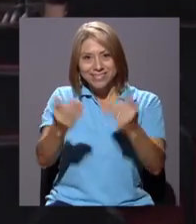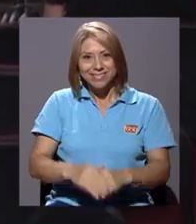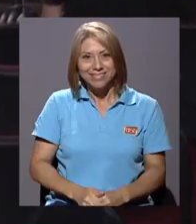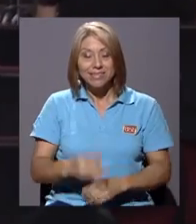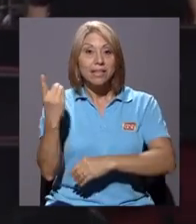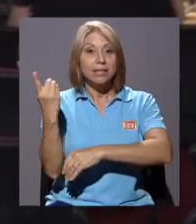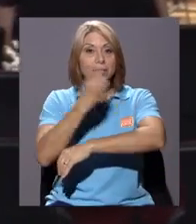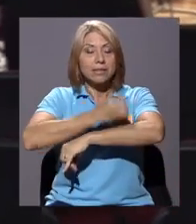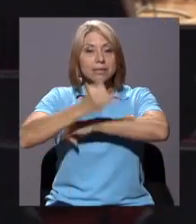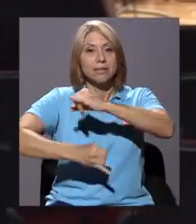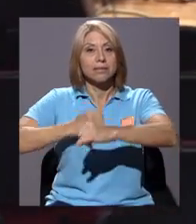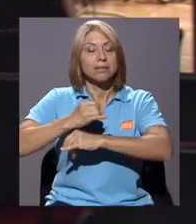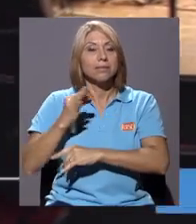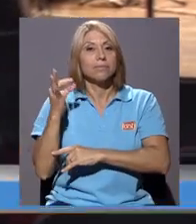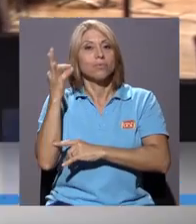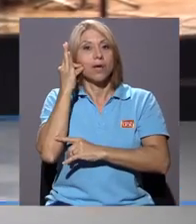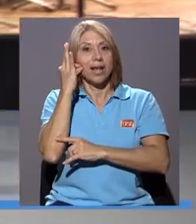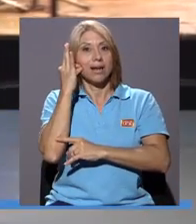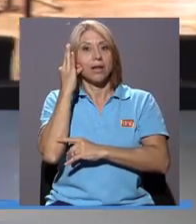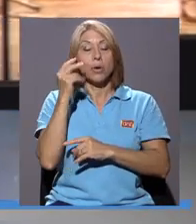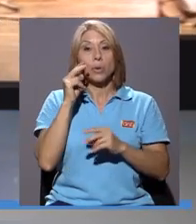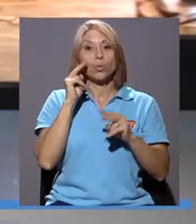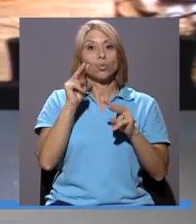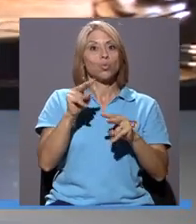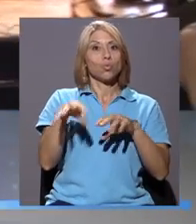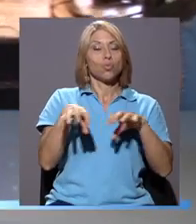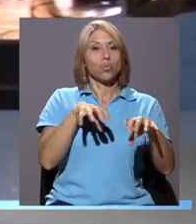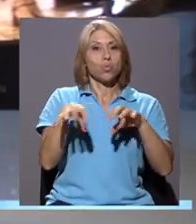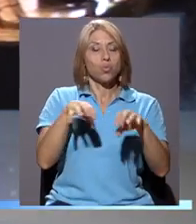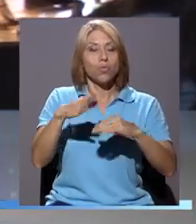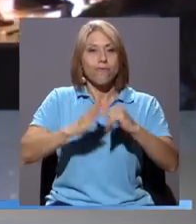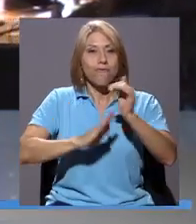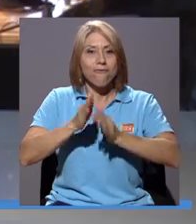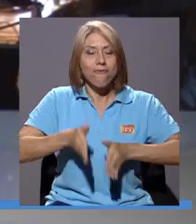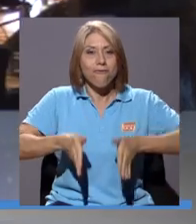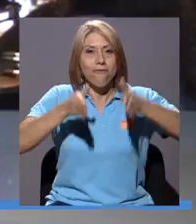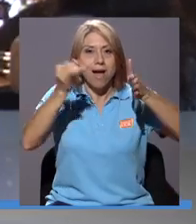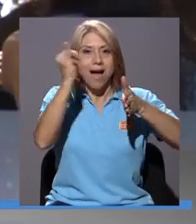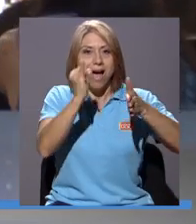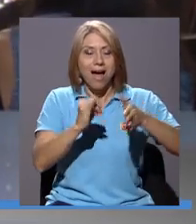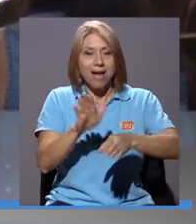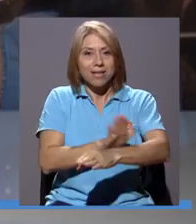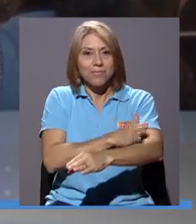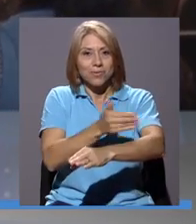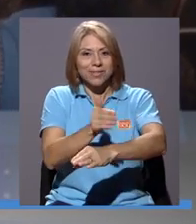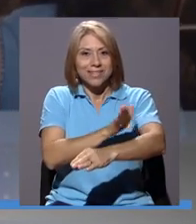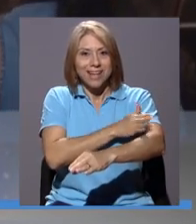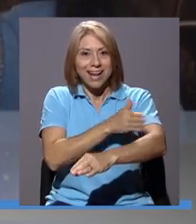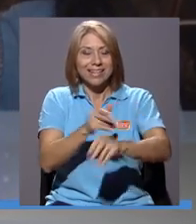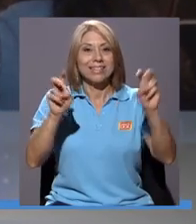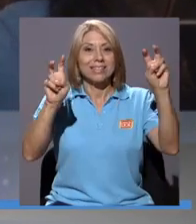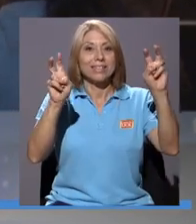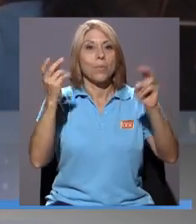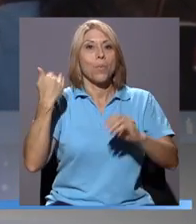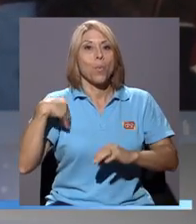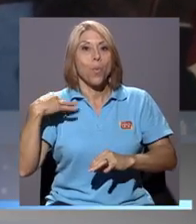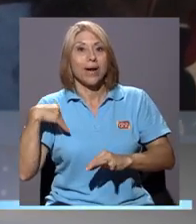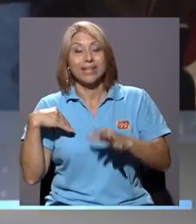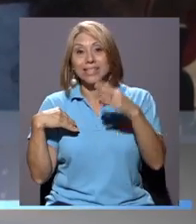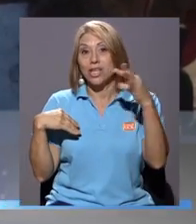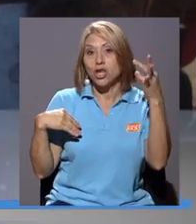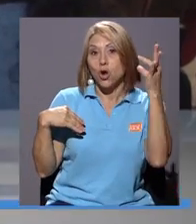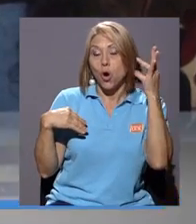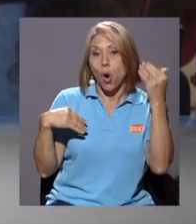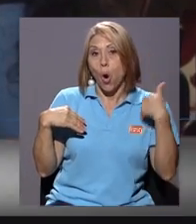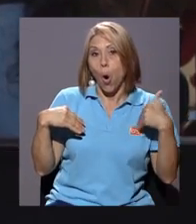El Día Internacional de la Mujer no pasó desapercibido en la Facultad de Artes Musicales. Mujeres y hombres se reunieron no solo